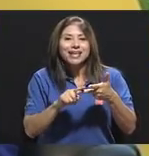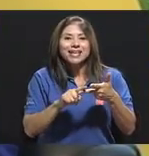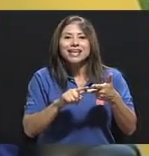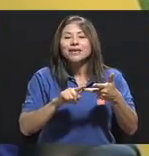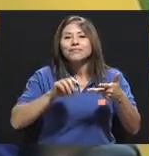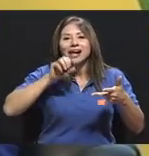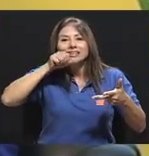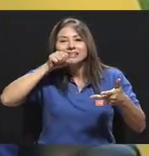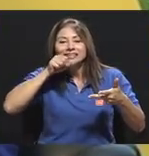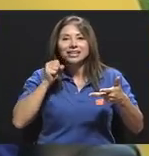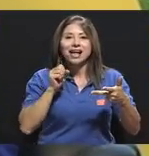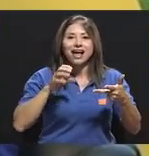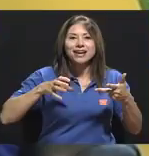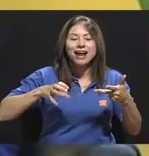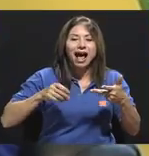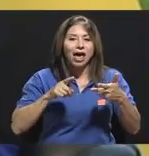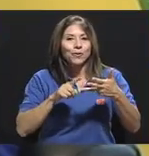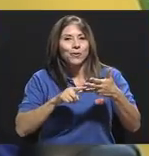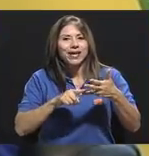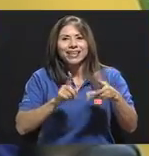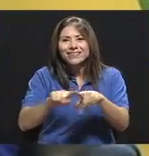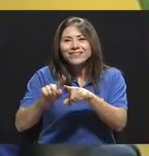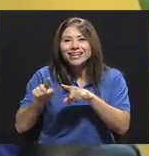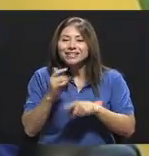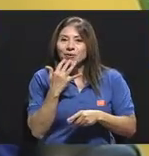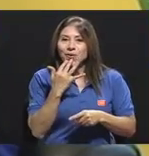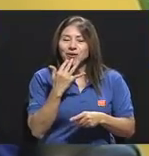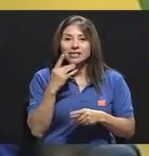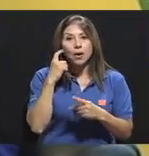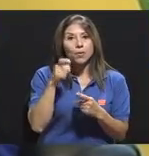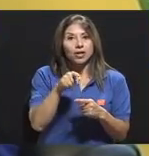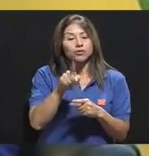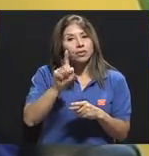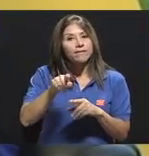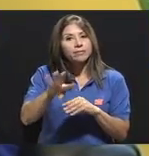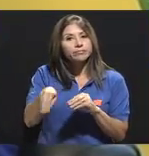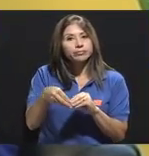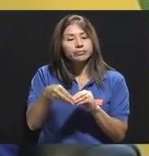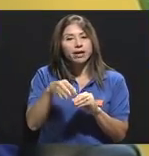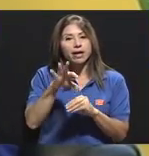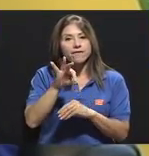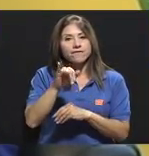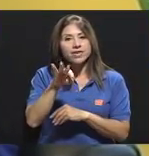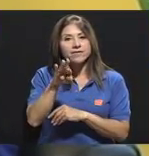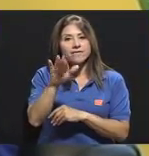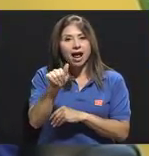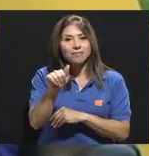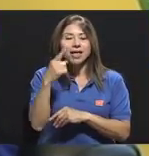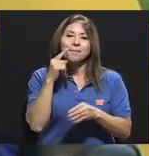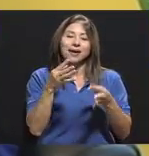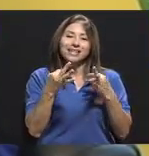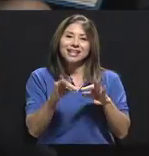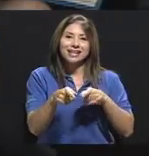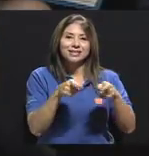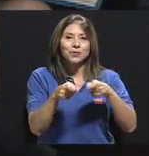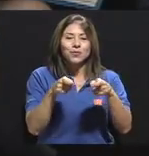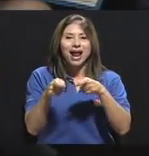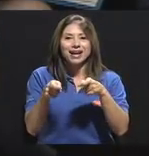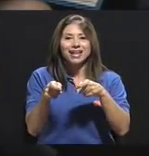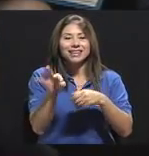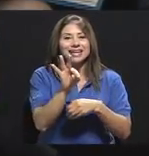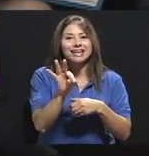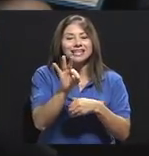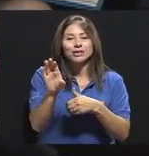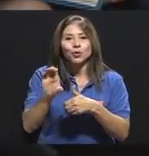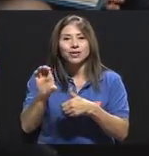más fibra porque que la fibra también juega un rol importante este tratando de regular los triglicerios y el colesterol en la sangre entonces